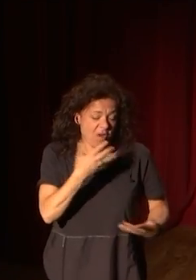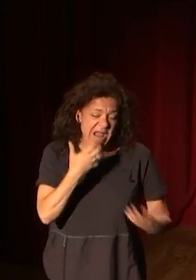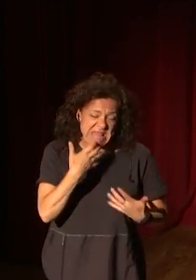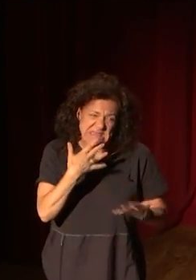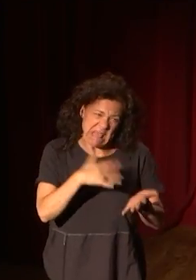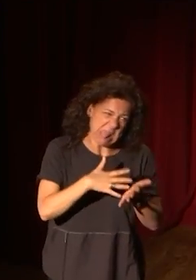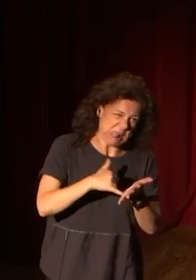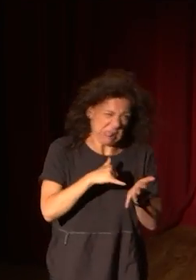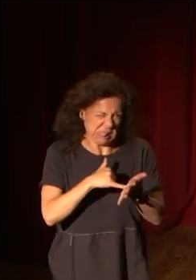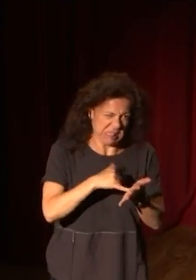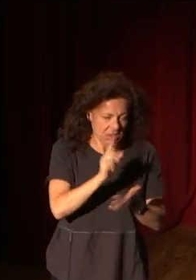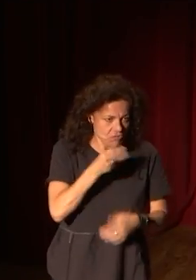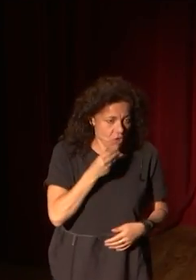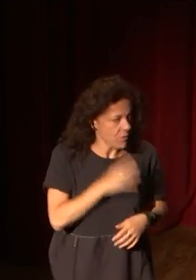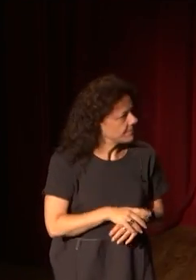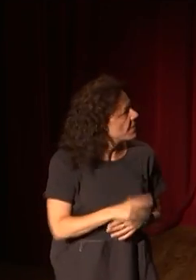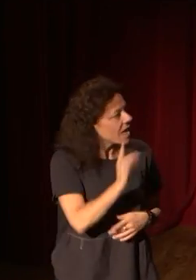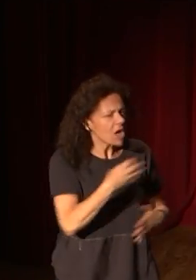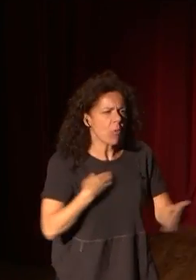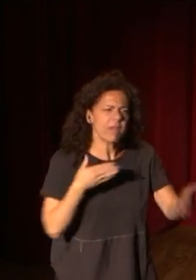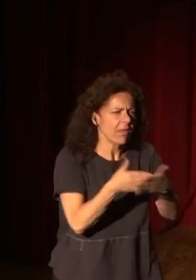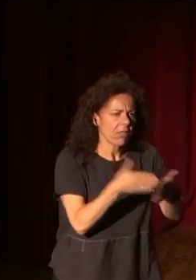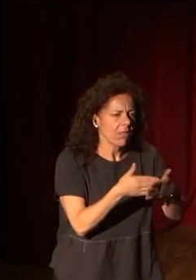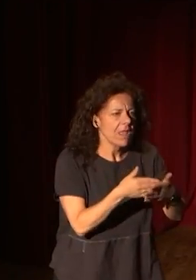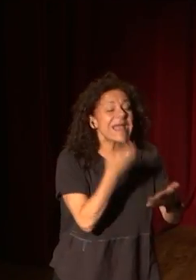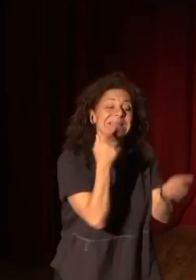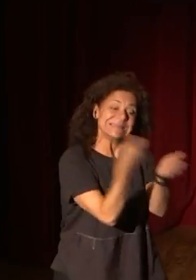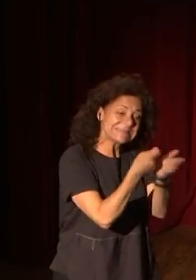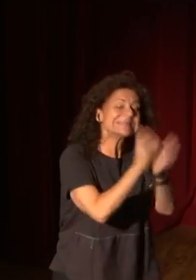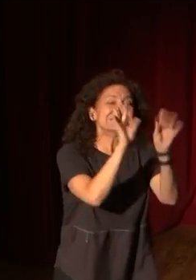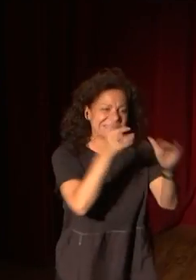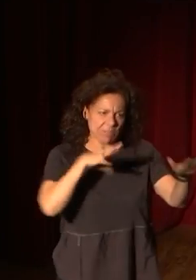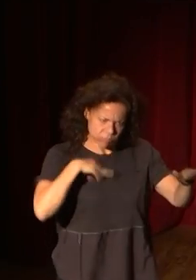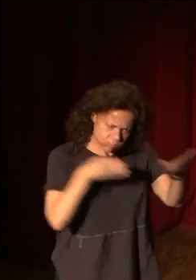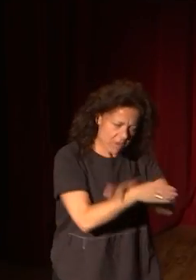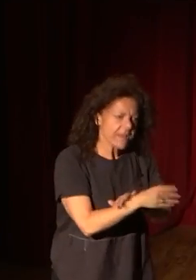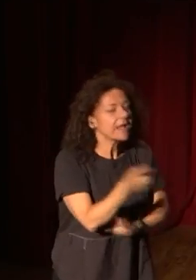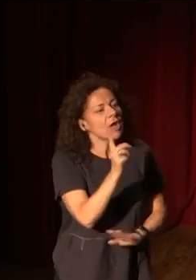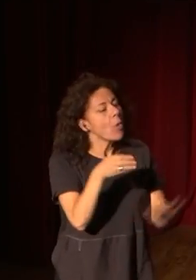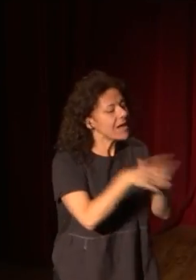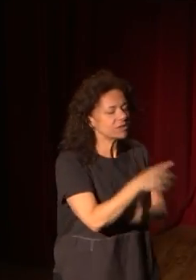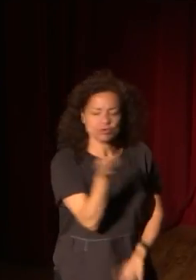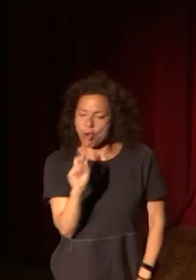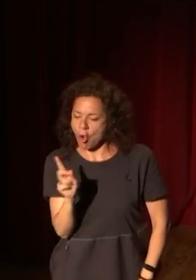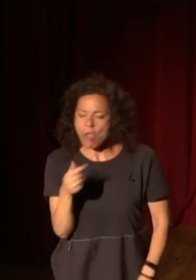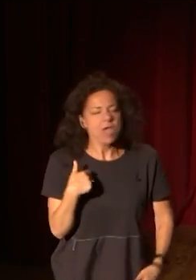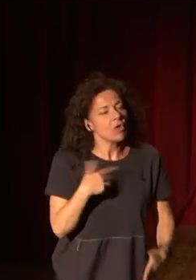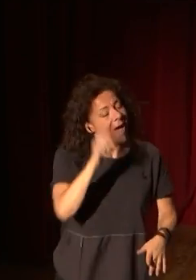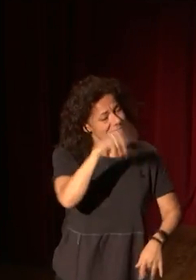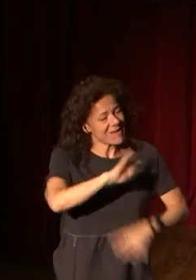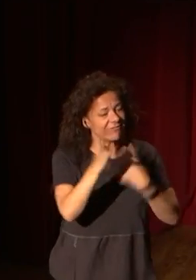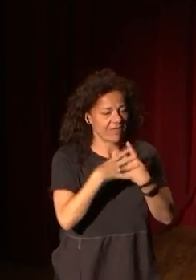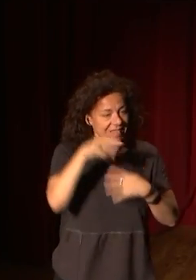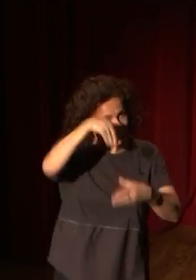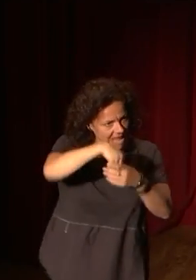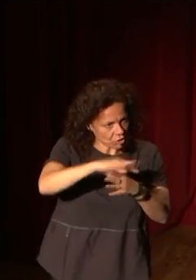Bueno, pues ya voy a pasar. No, que no puede pasar usted, por favor. Ah, sí, déjeme pasar. No, si paga el ticket sí. Sí, no, no, pero es que voy a pasar ya. No, usted no pasa, además le voy a llevar al calabozo del